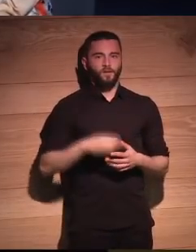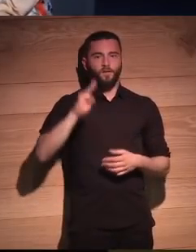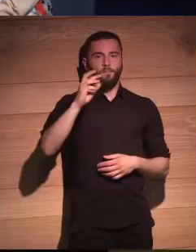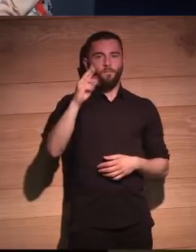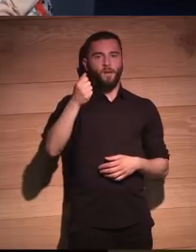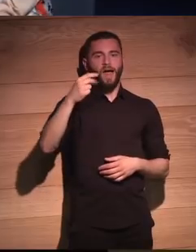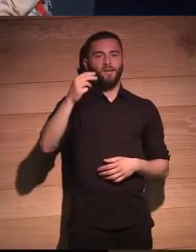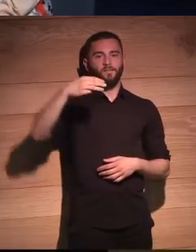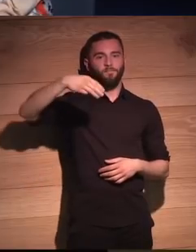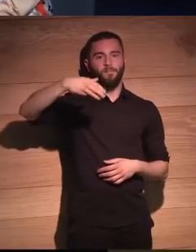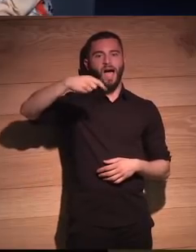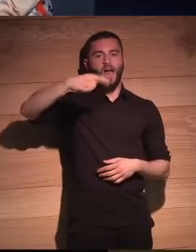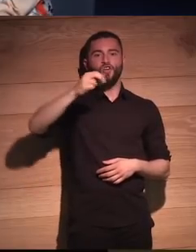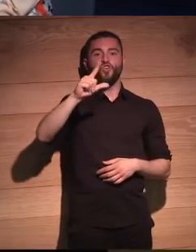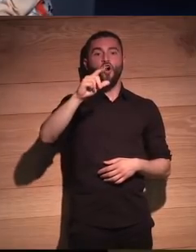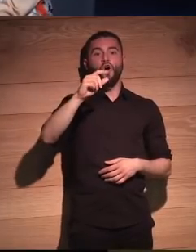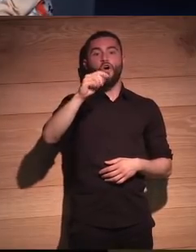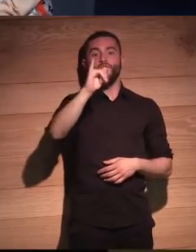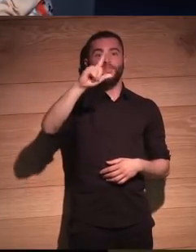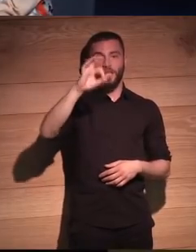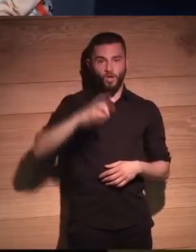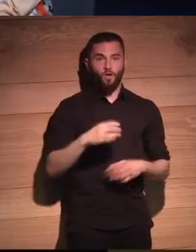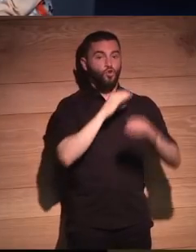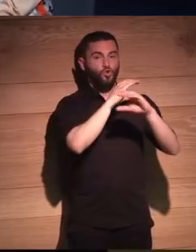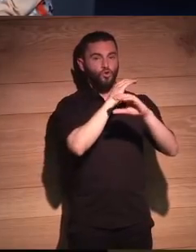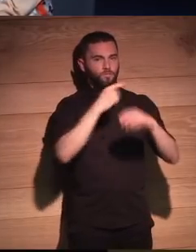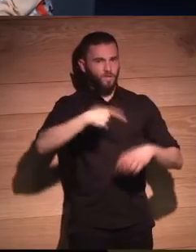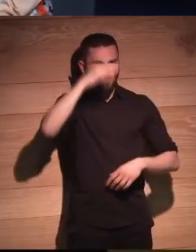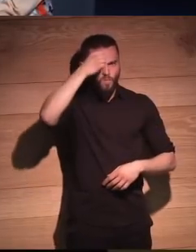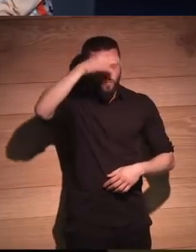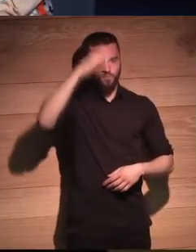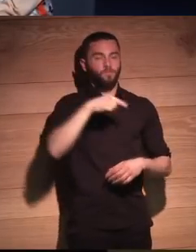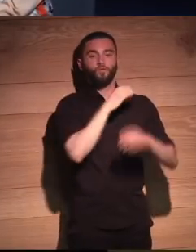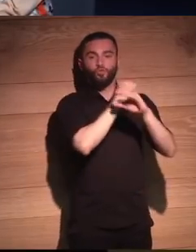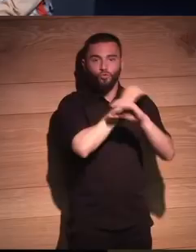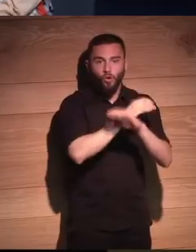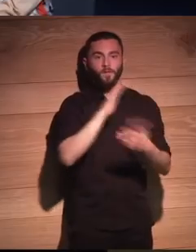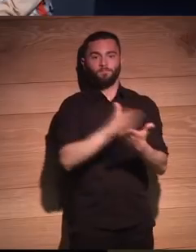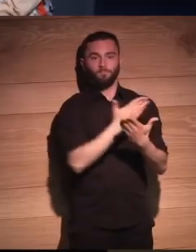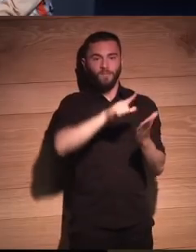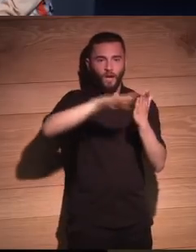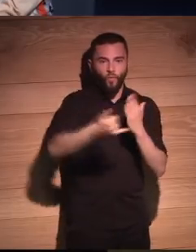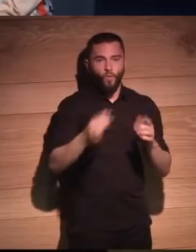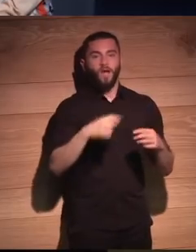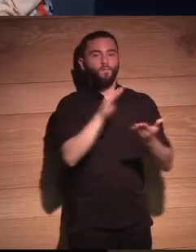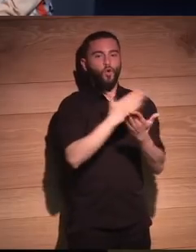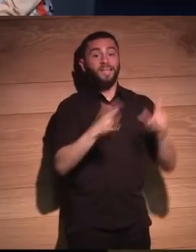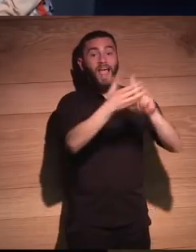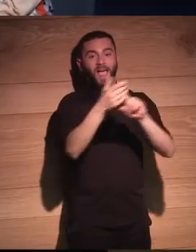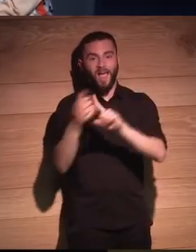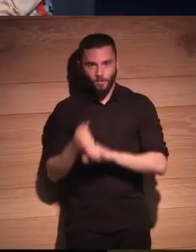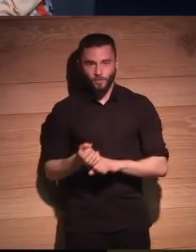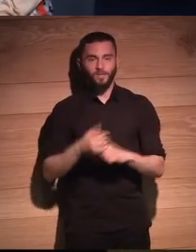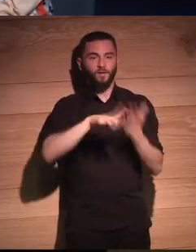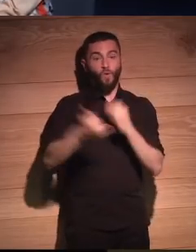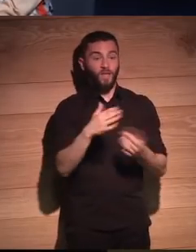Batmanófilo, a pesar de ser un hombre tan erudito, ama el cómic, la poesía, el lenguaje, encuentra poesía en el lenguaje del cómic. Es un fan declarado